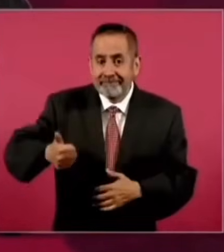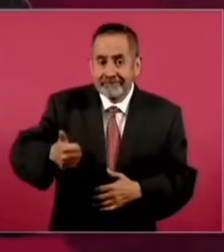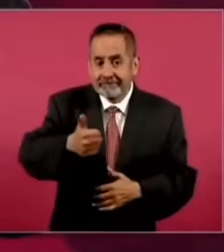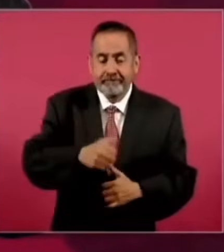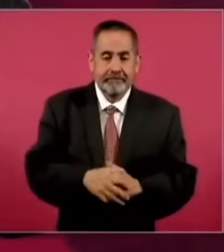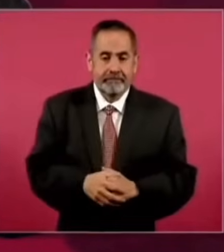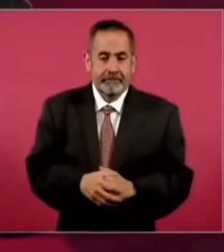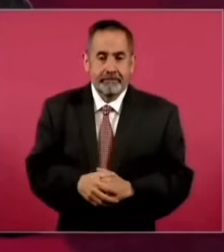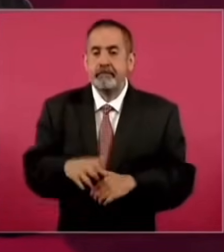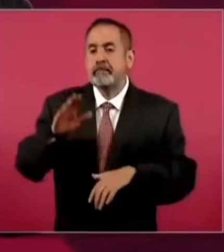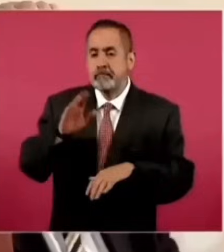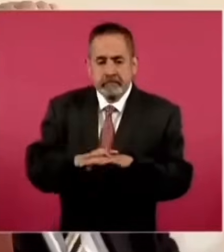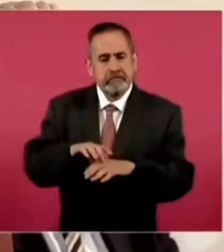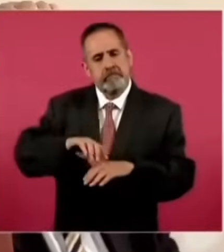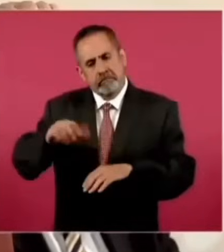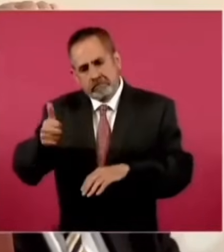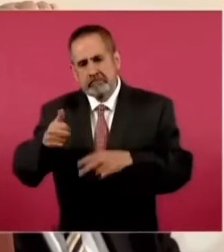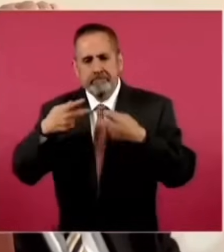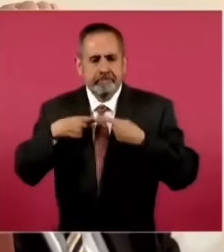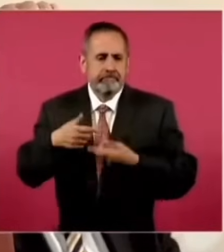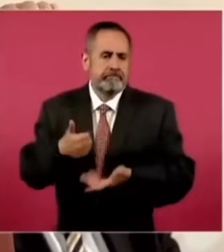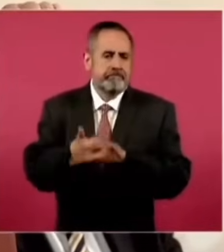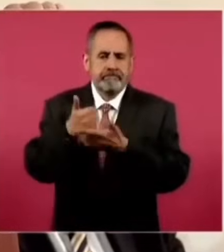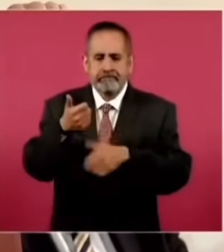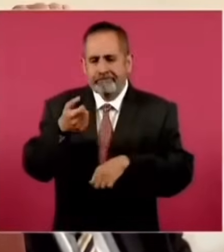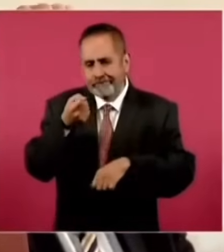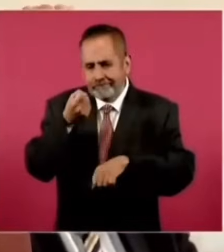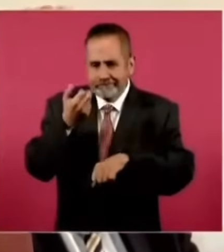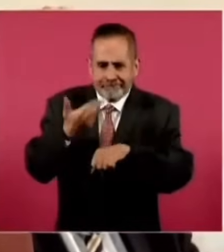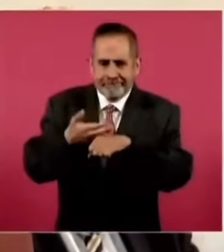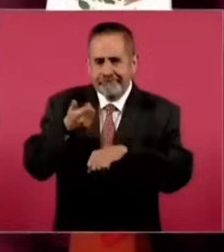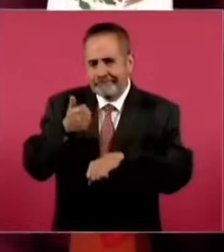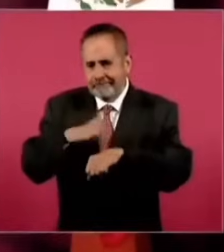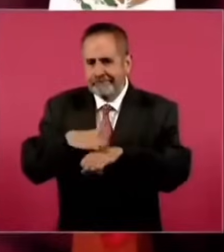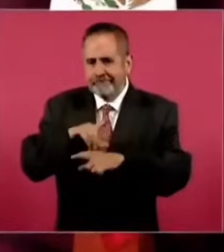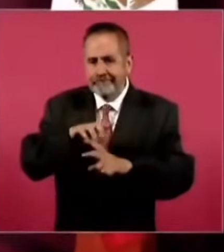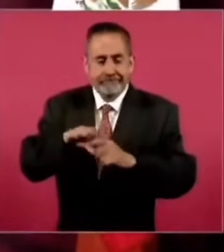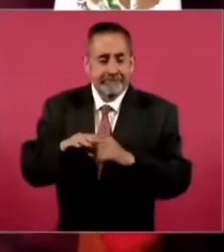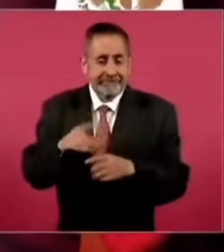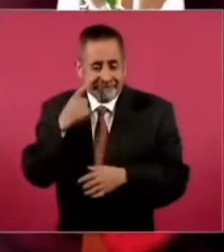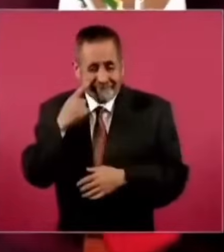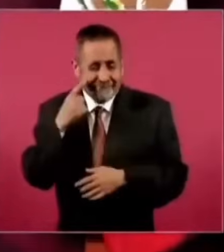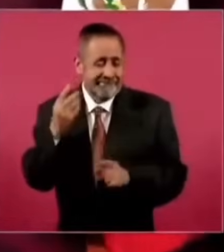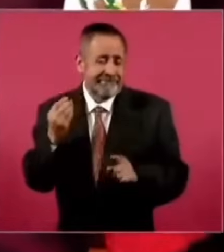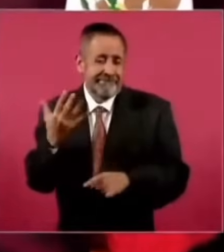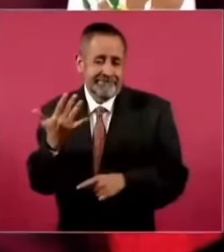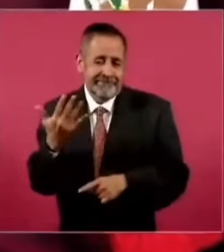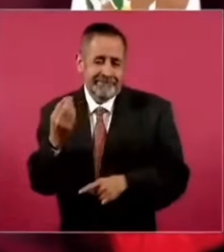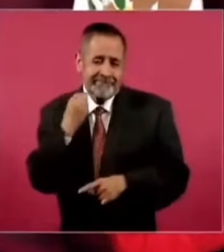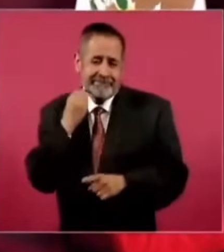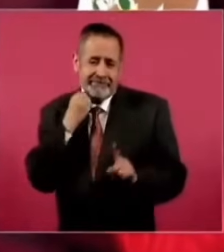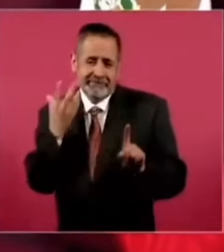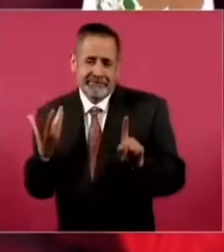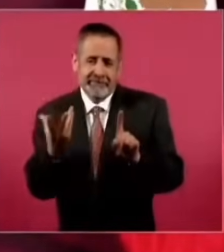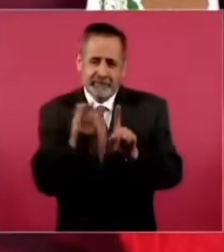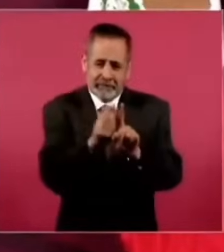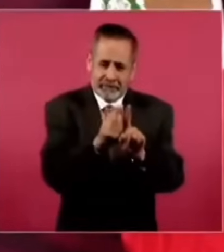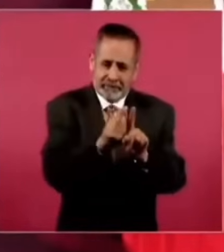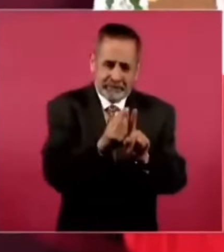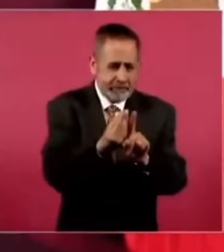Más personal de apoyo administrativo. Pero tiene 50 abogados.